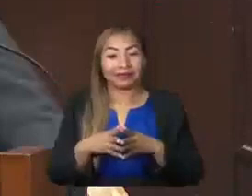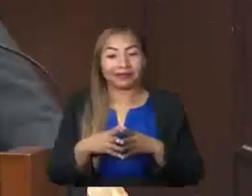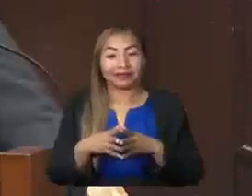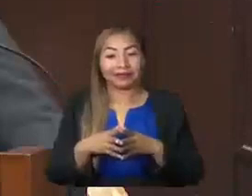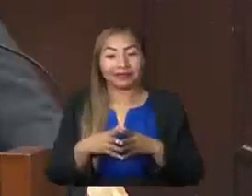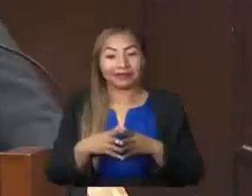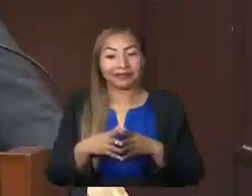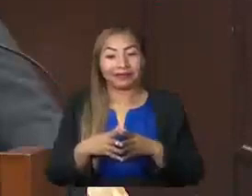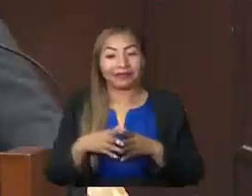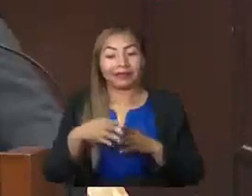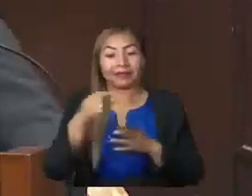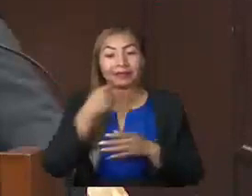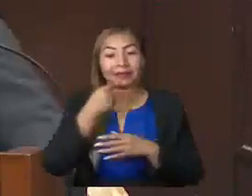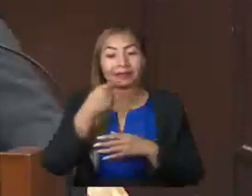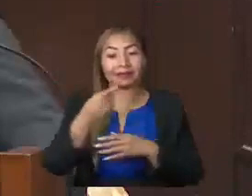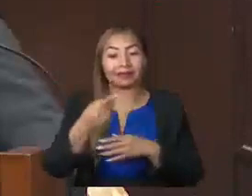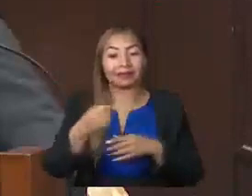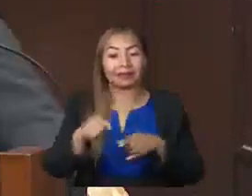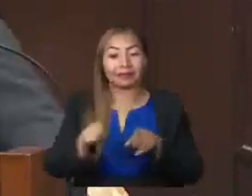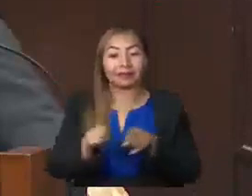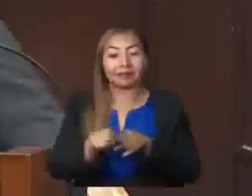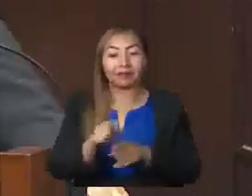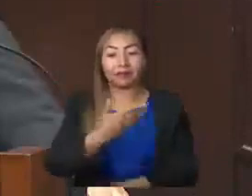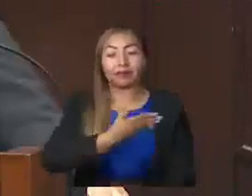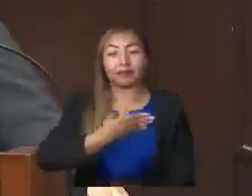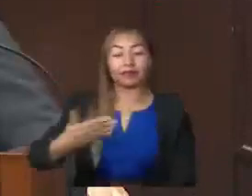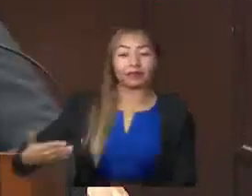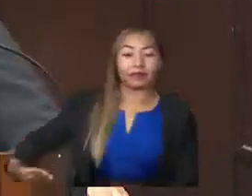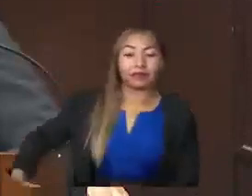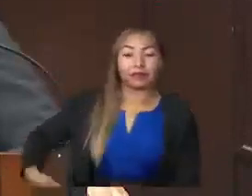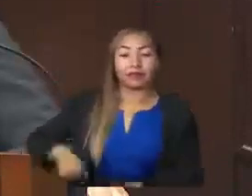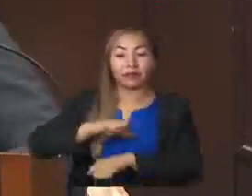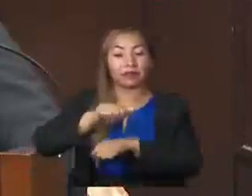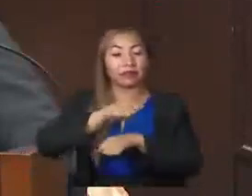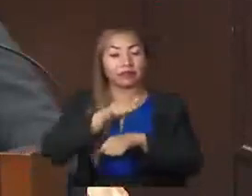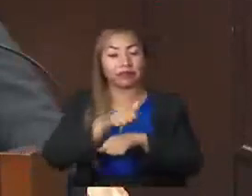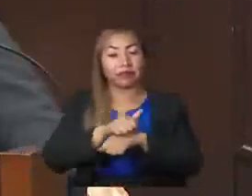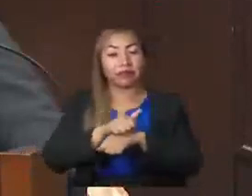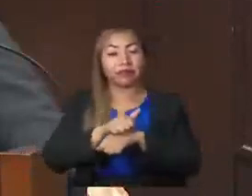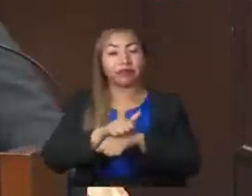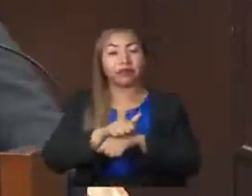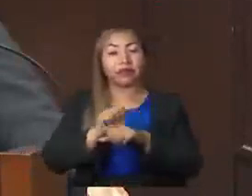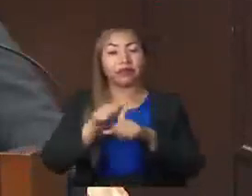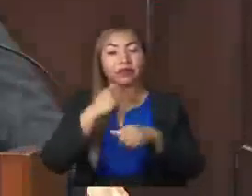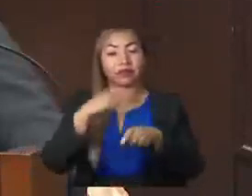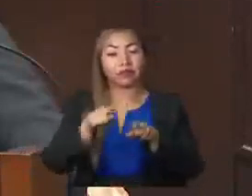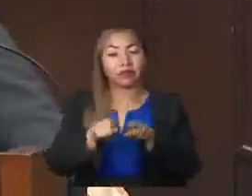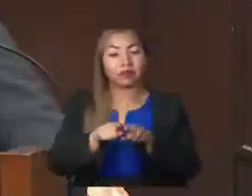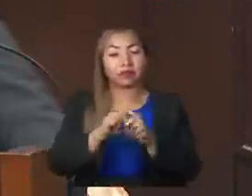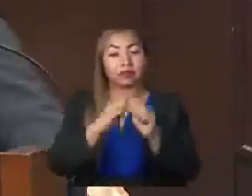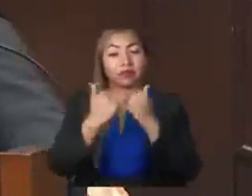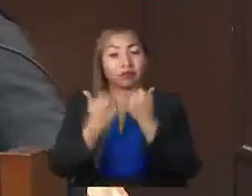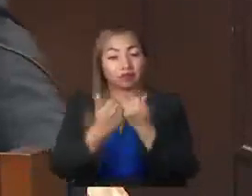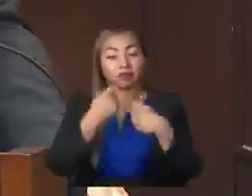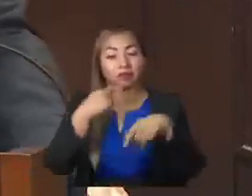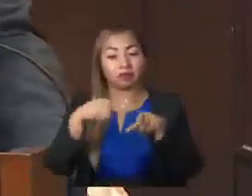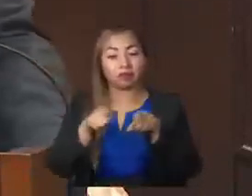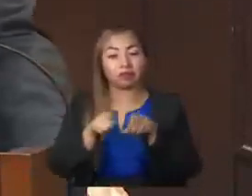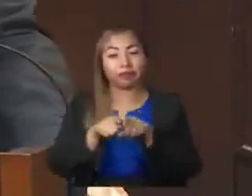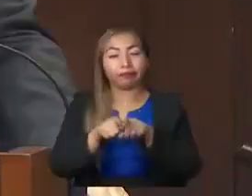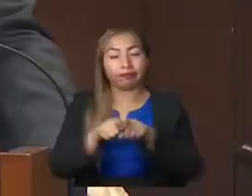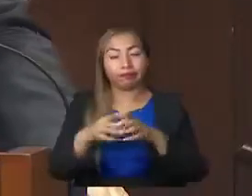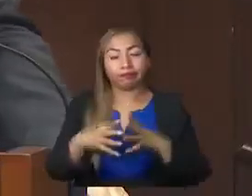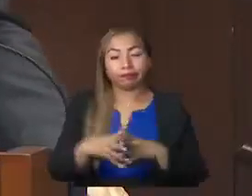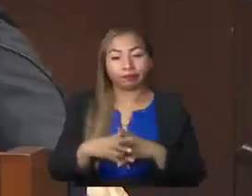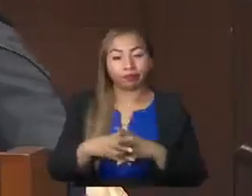Honorable señora Margarita de León, presidenta de la Asociación de Cónyuges de Diputados de la Asamblea Nacional.